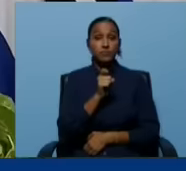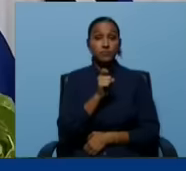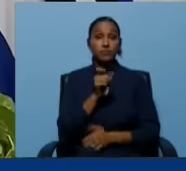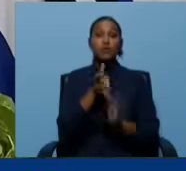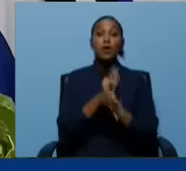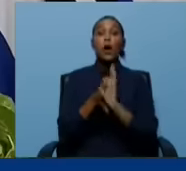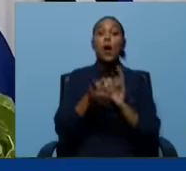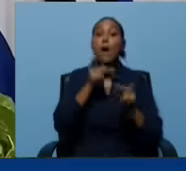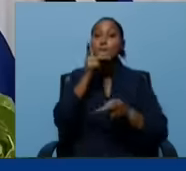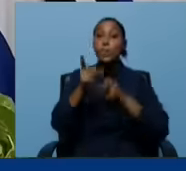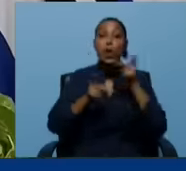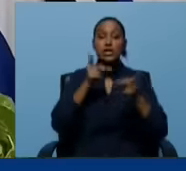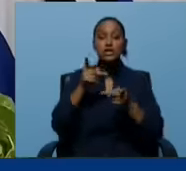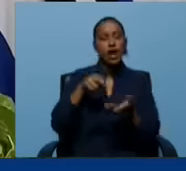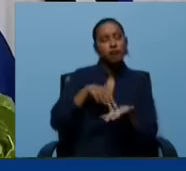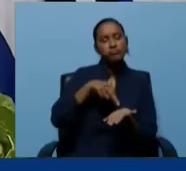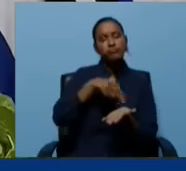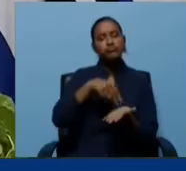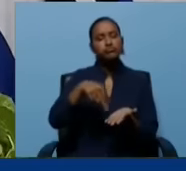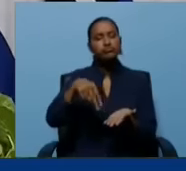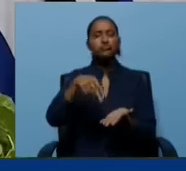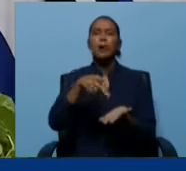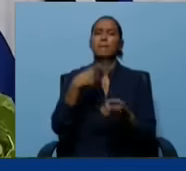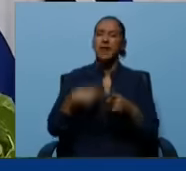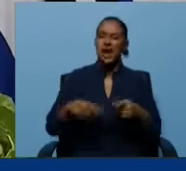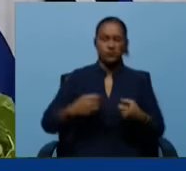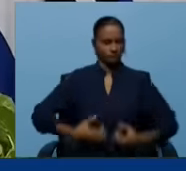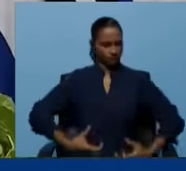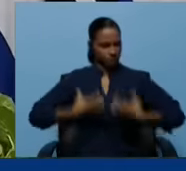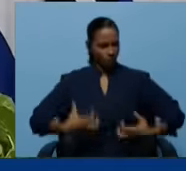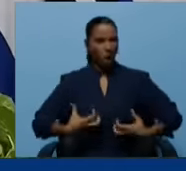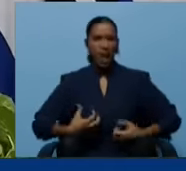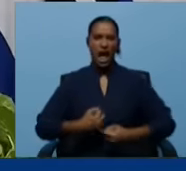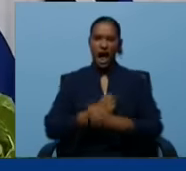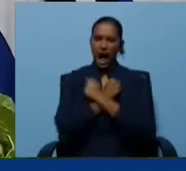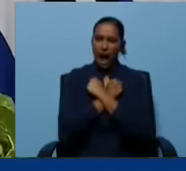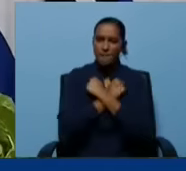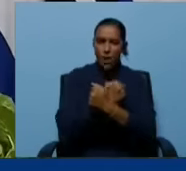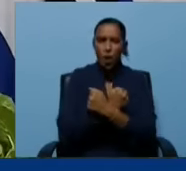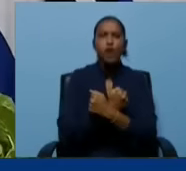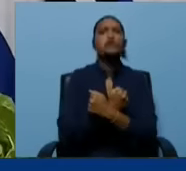pero que tiene coraje, tiene amor a la patria, Sandino.